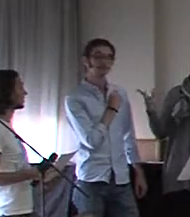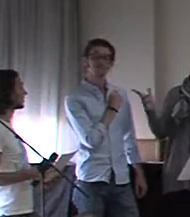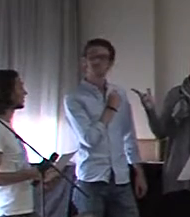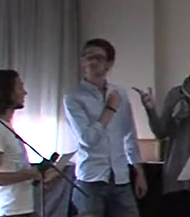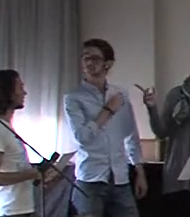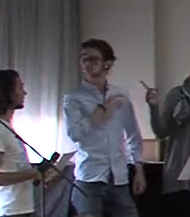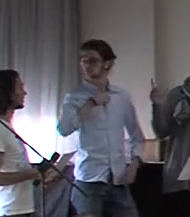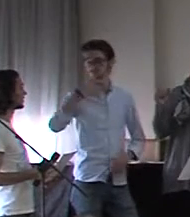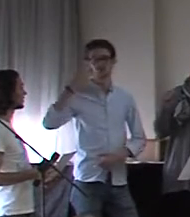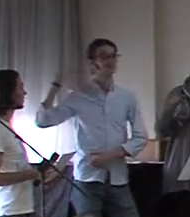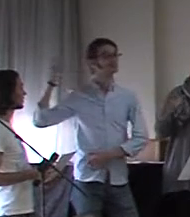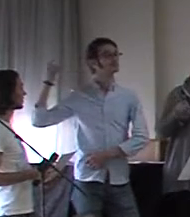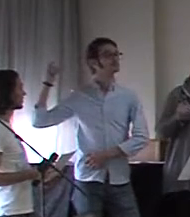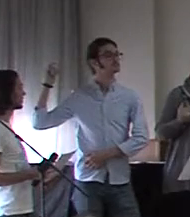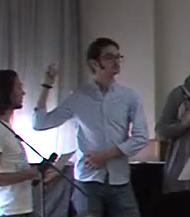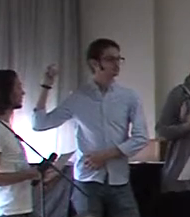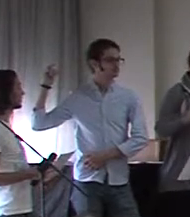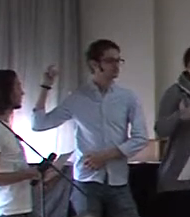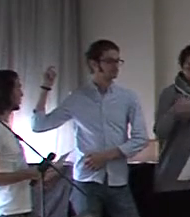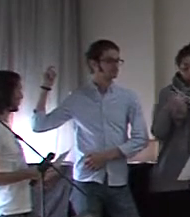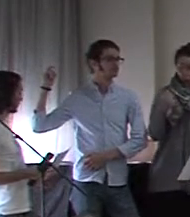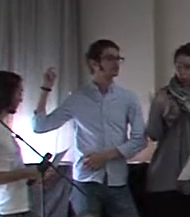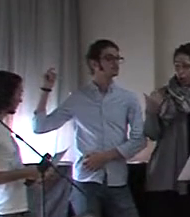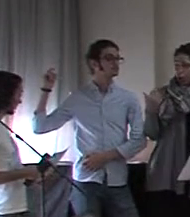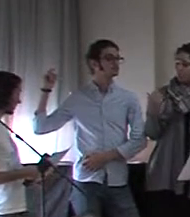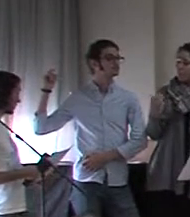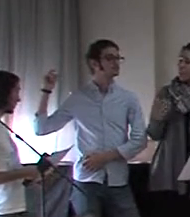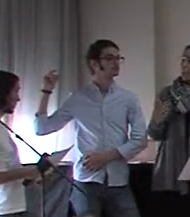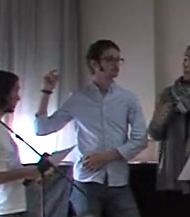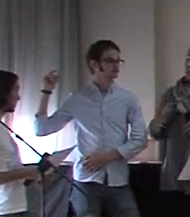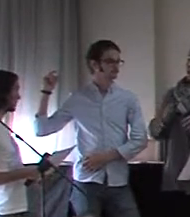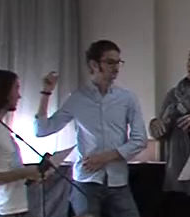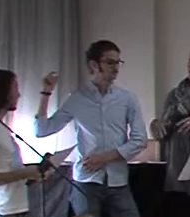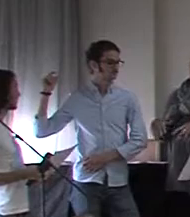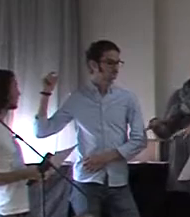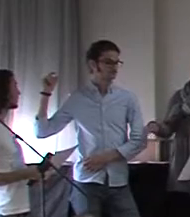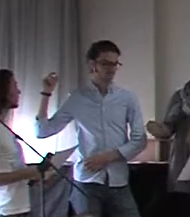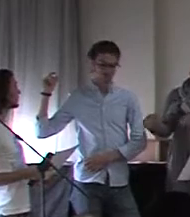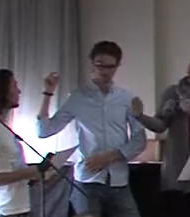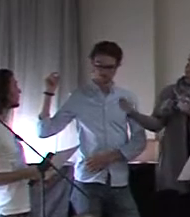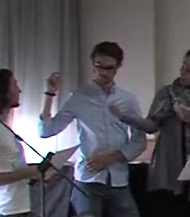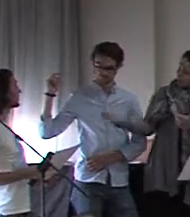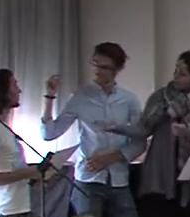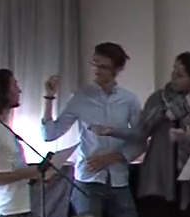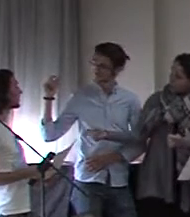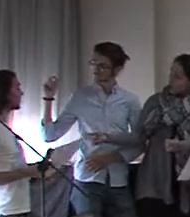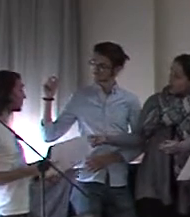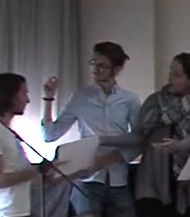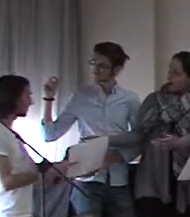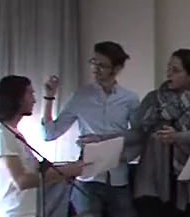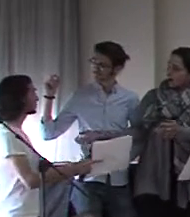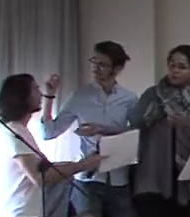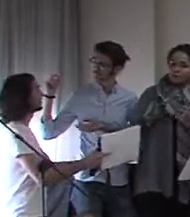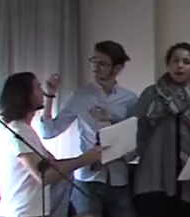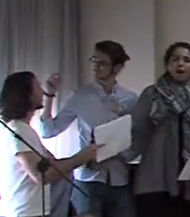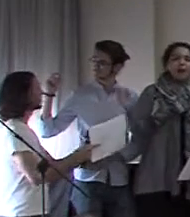puedo. Oh, me cuyo invencible, así con quiero añadirte este escudo